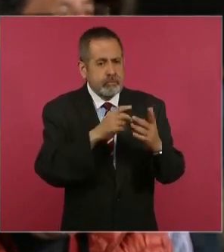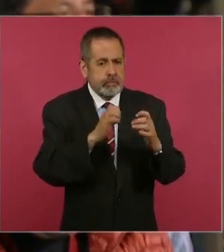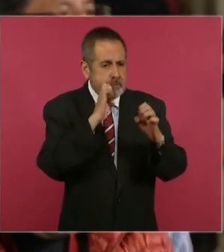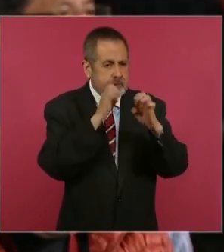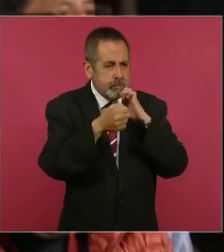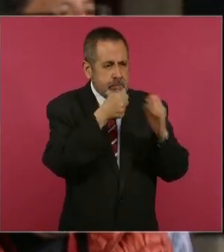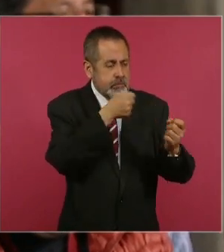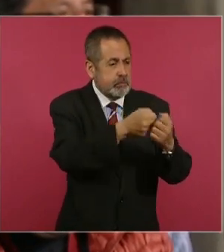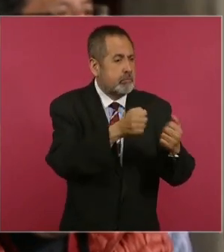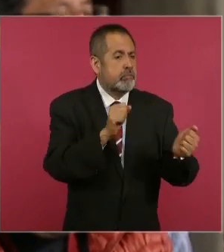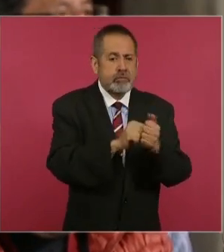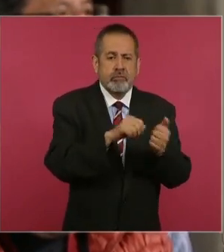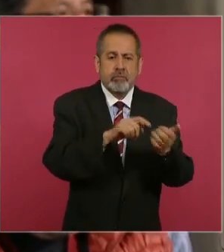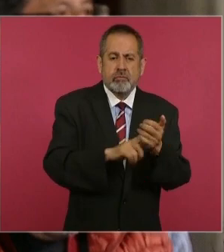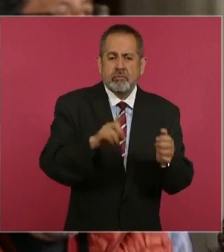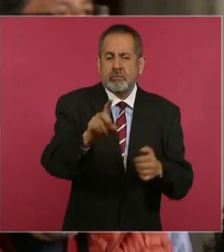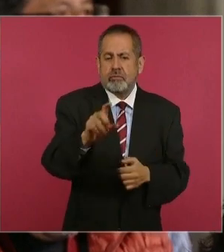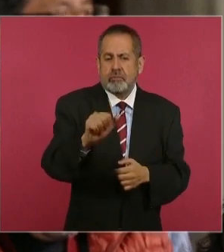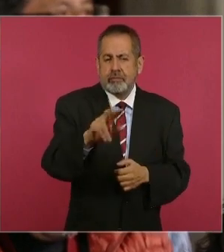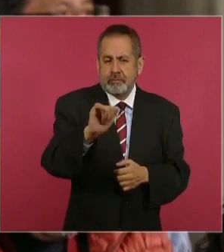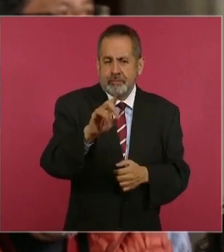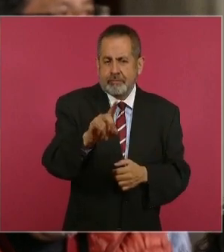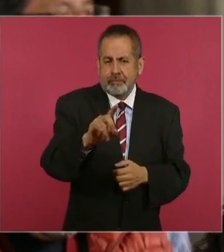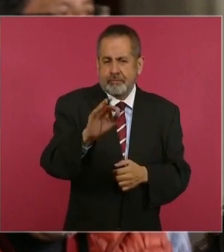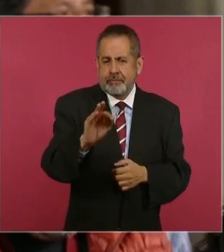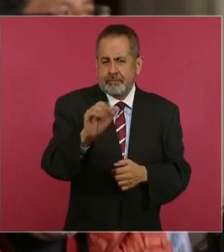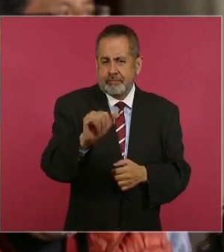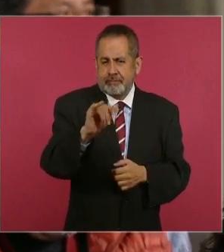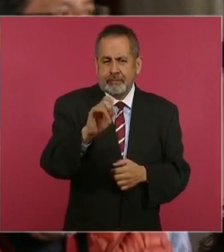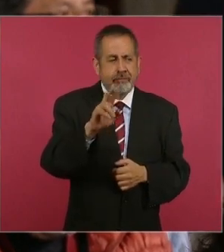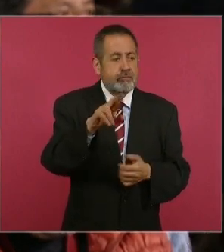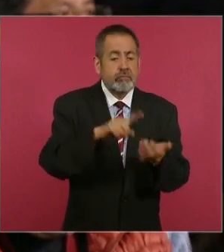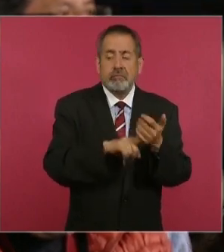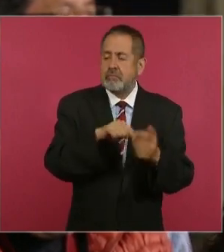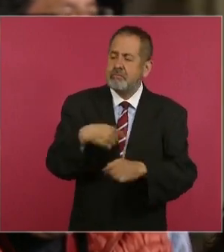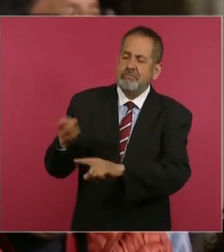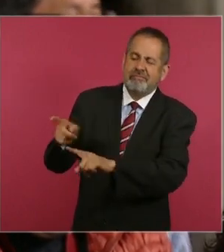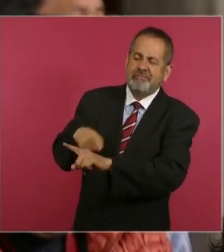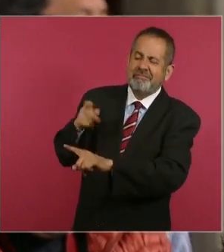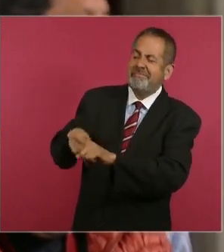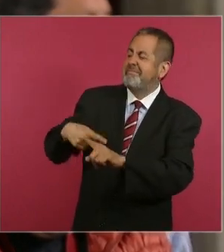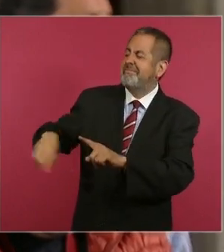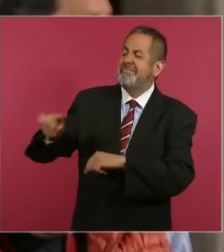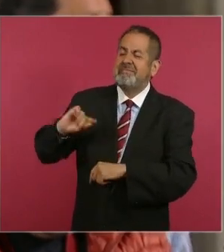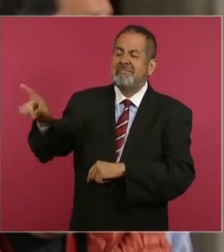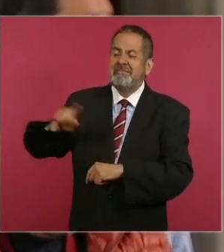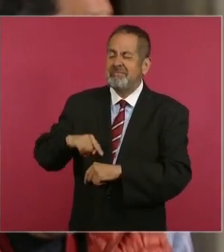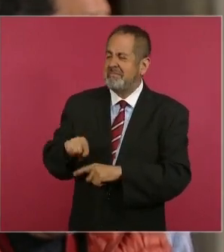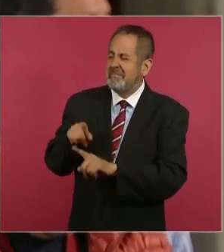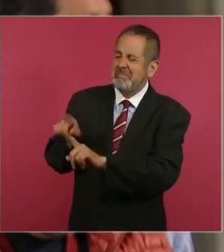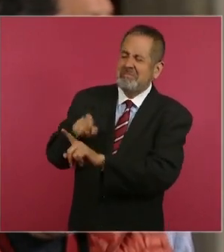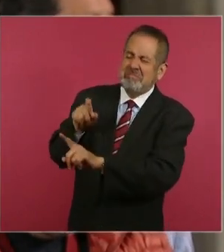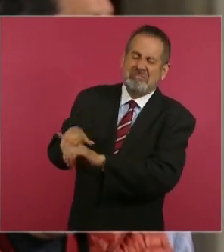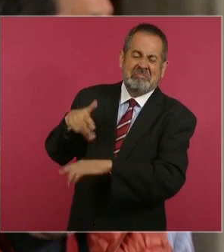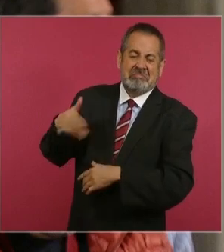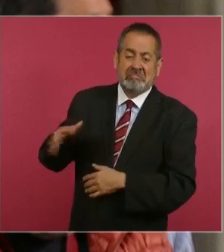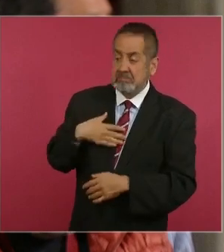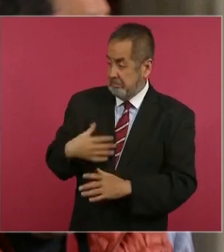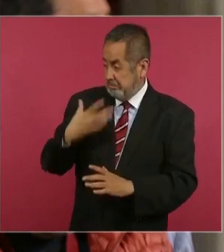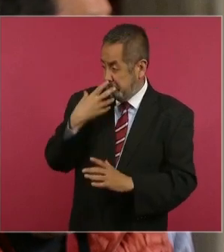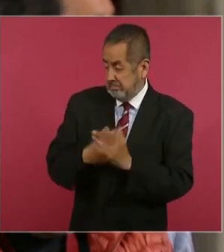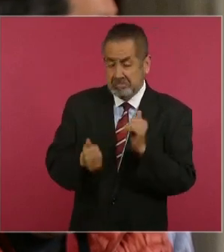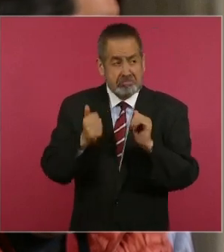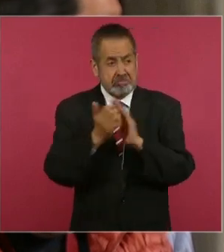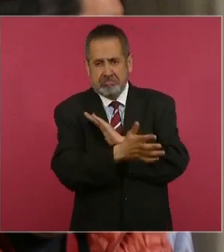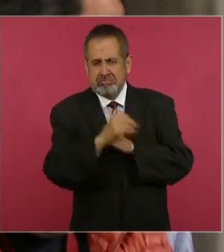David faitelson en la que se burla de la autoridad mexicana para decir que no es prófugo de la justicia a